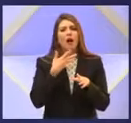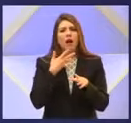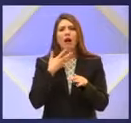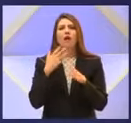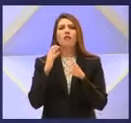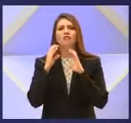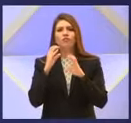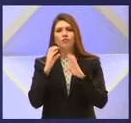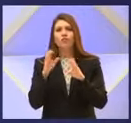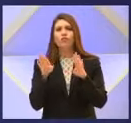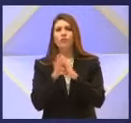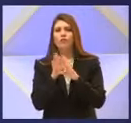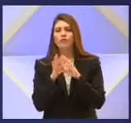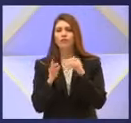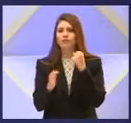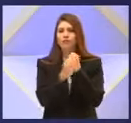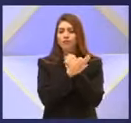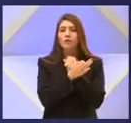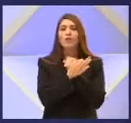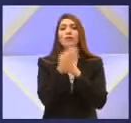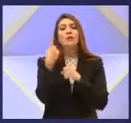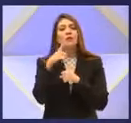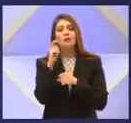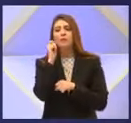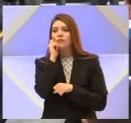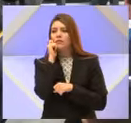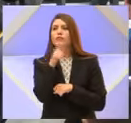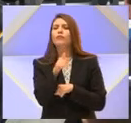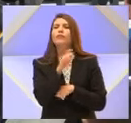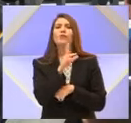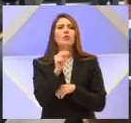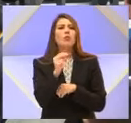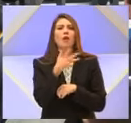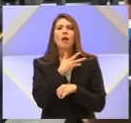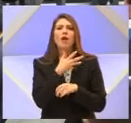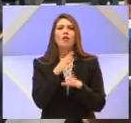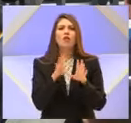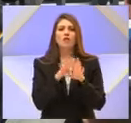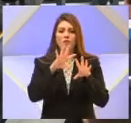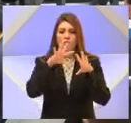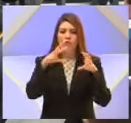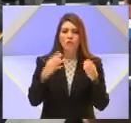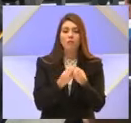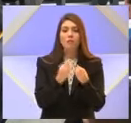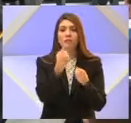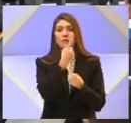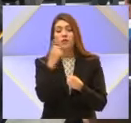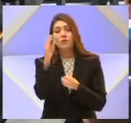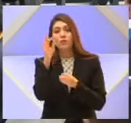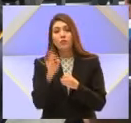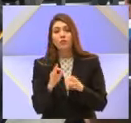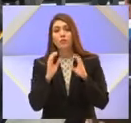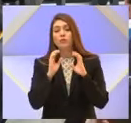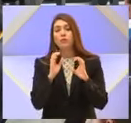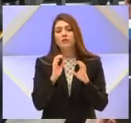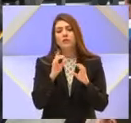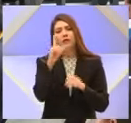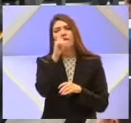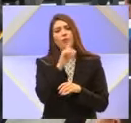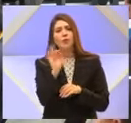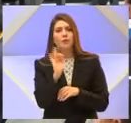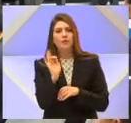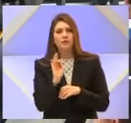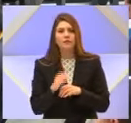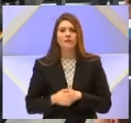previsto de todos modos no hay una protección y cobertura total al 100% en ese sentido